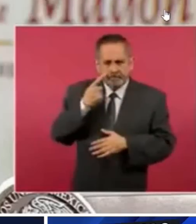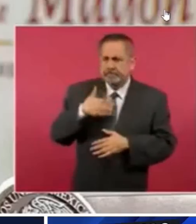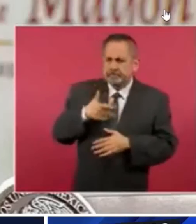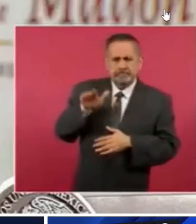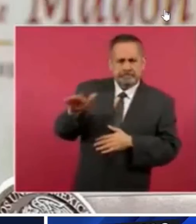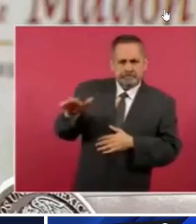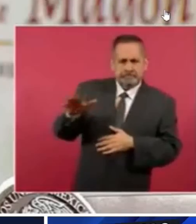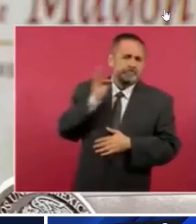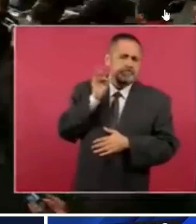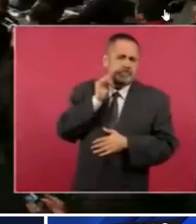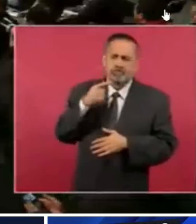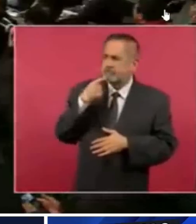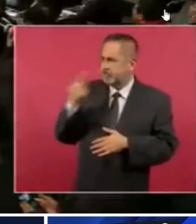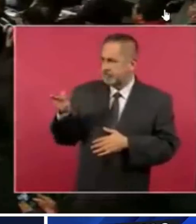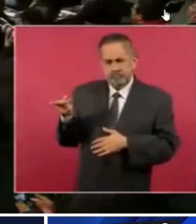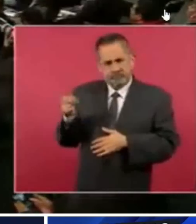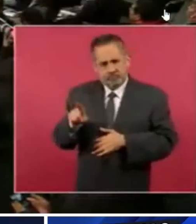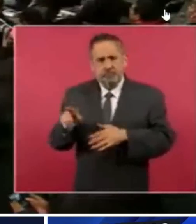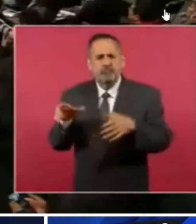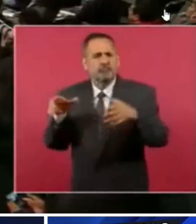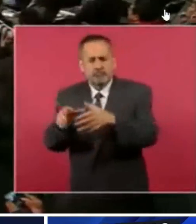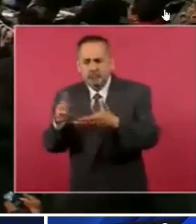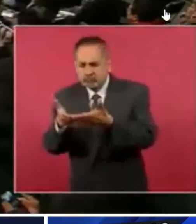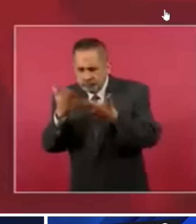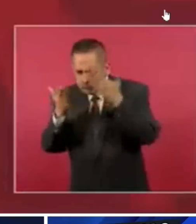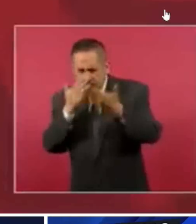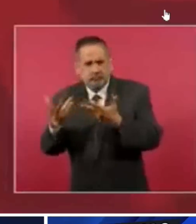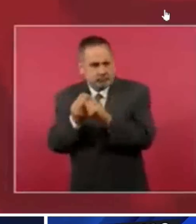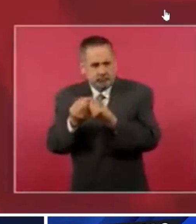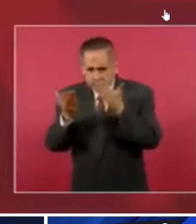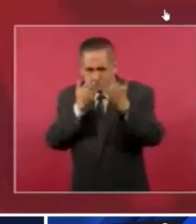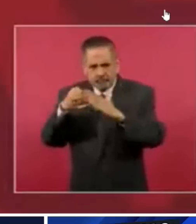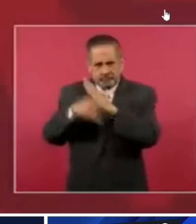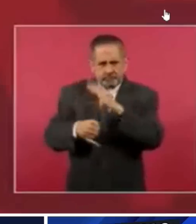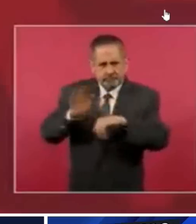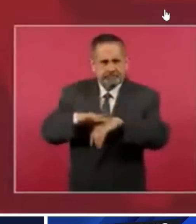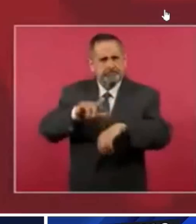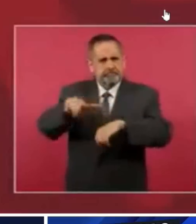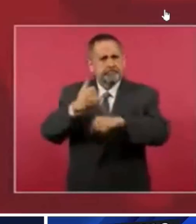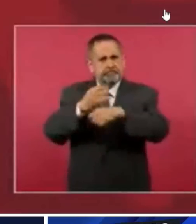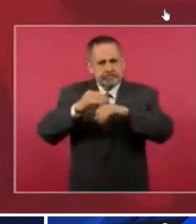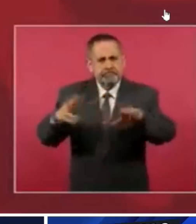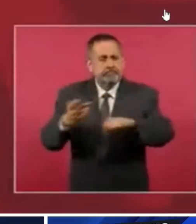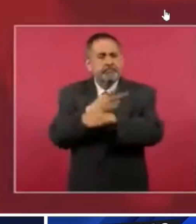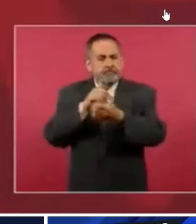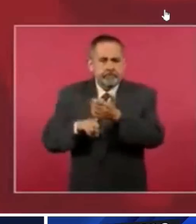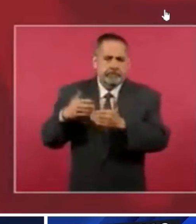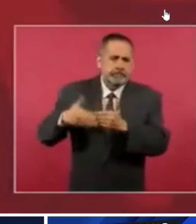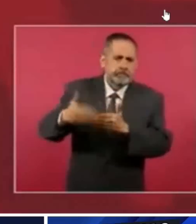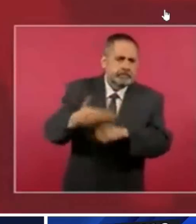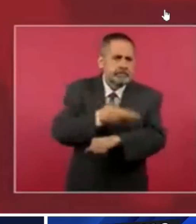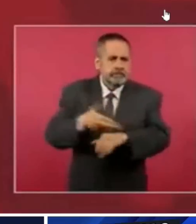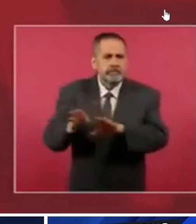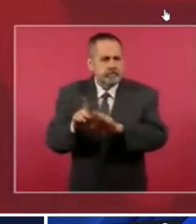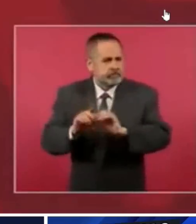pediría al fiscal del Estado, a la Fiscalía del Estado de México, que pudiéramos revisar este asunto a fondo para poder informarles qué es lo que puede proceder. Y